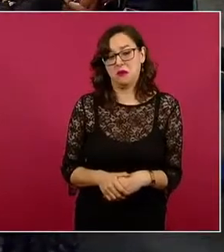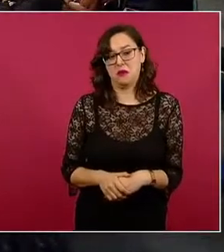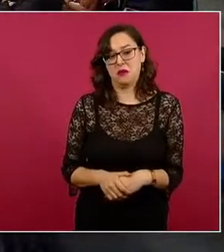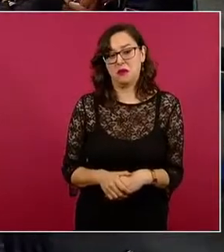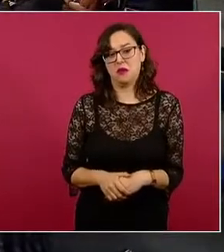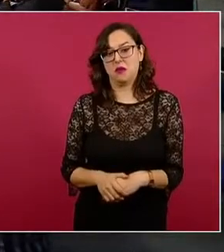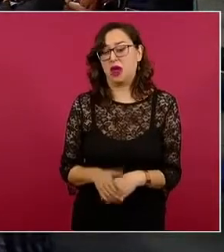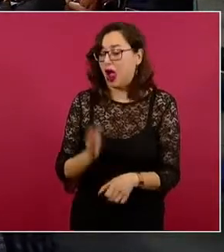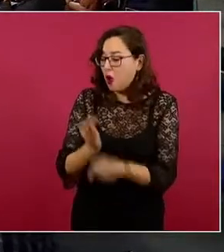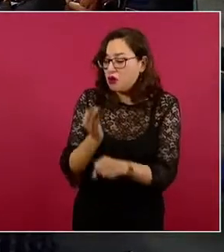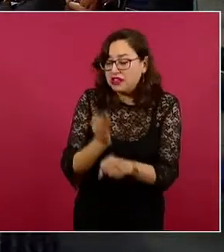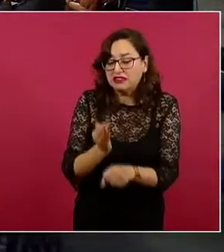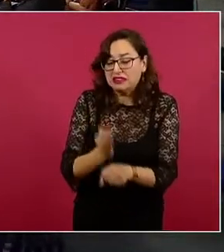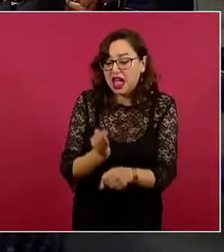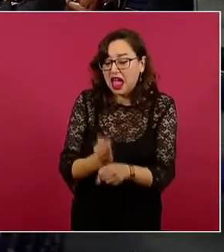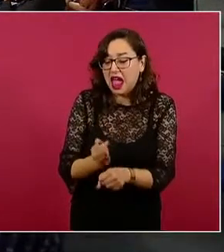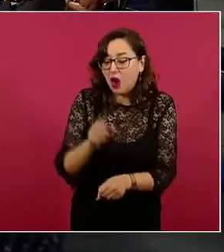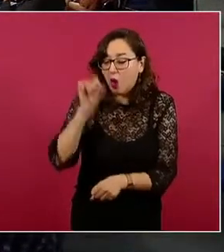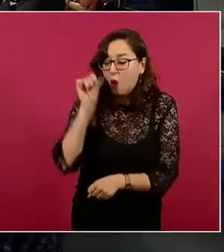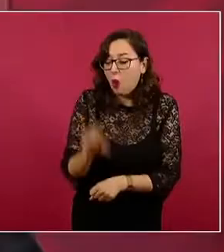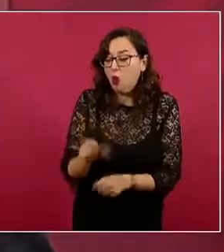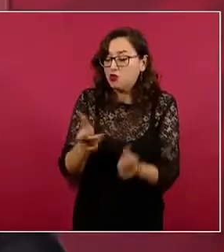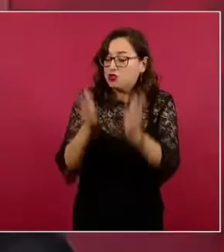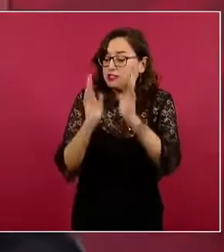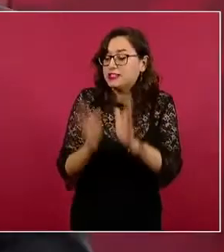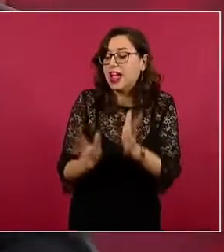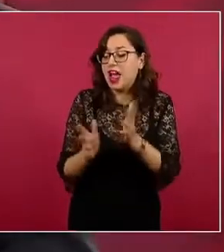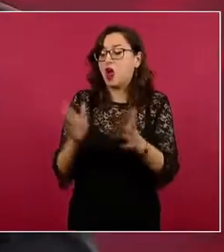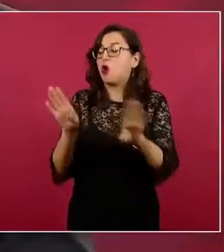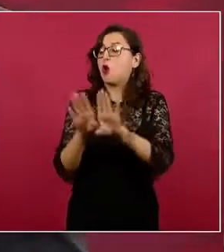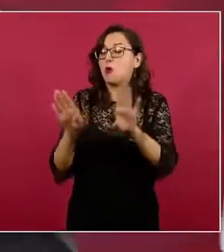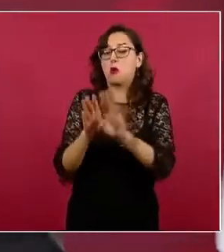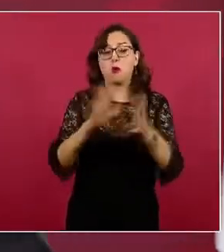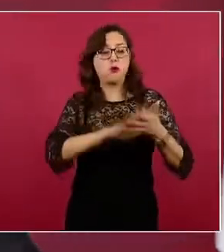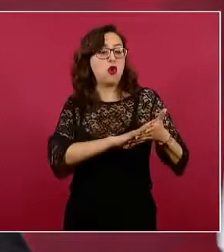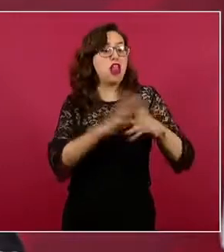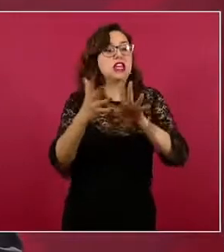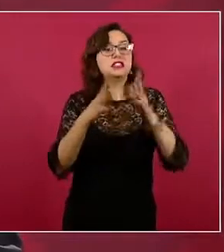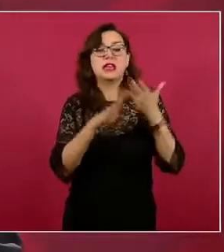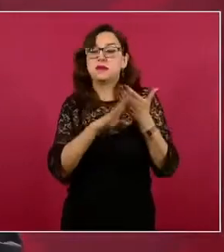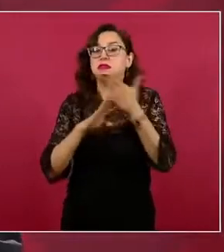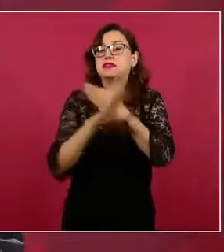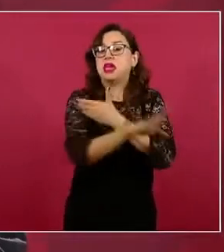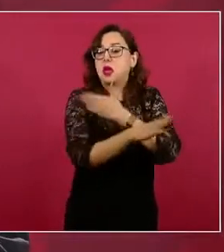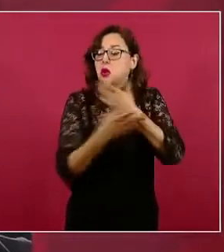No, ya. ¿Qué van a hacer?